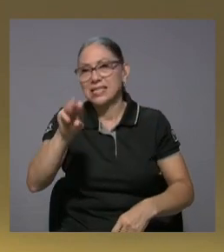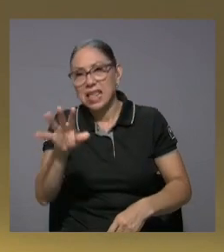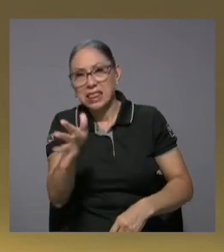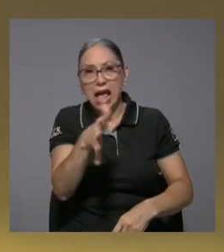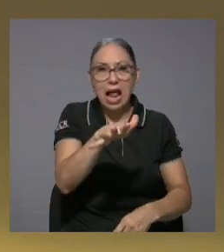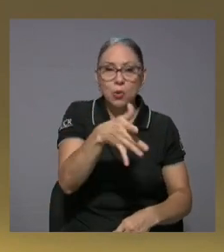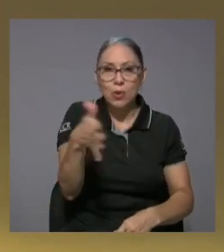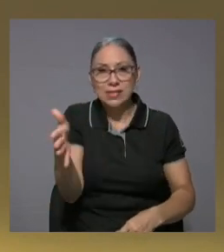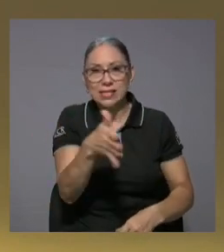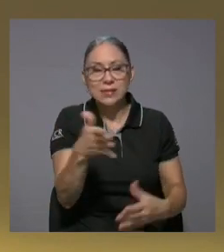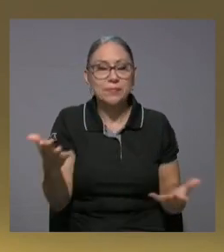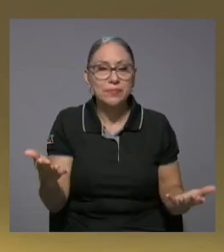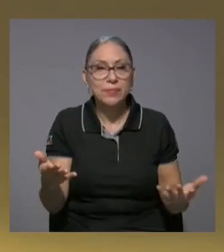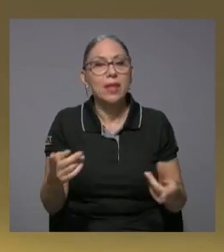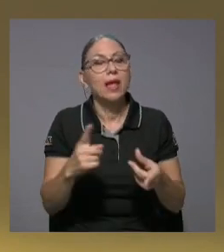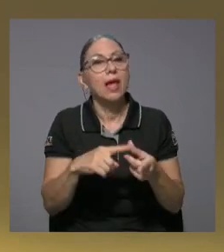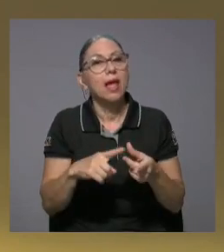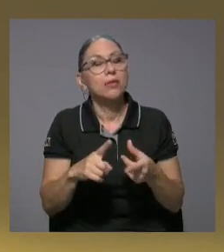entonces